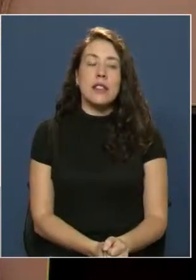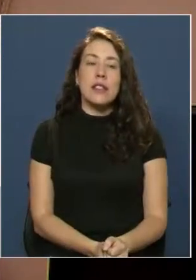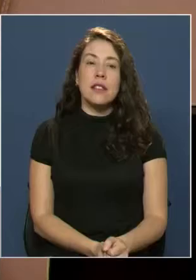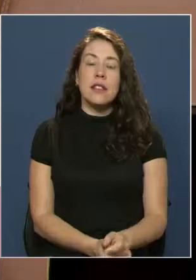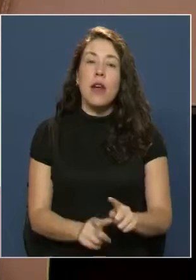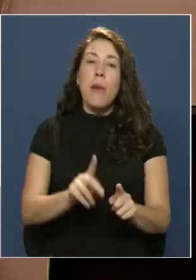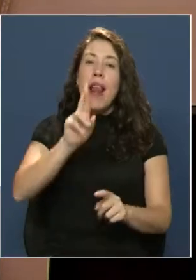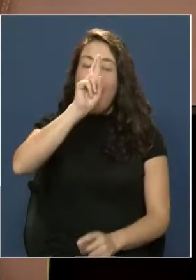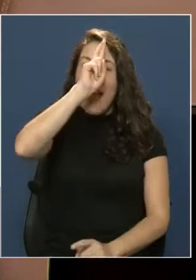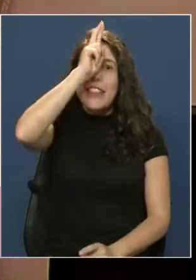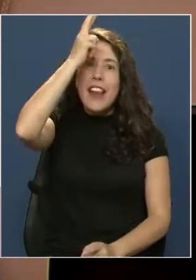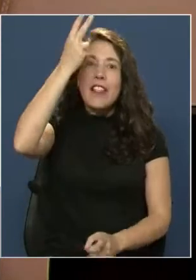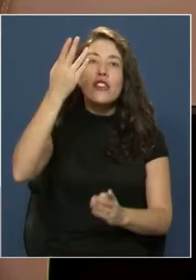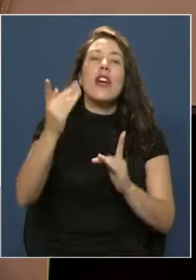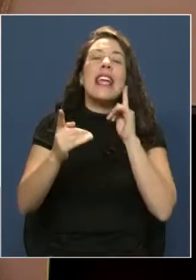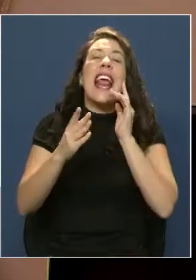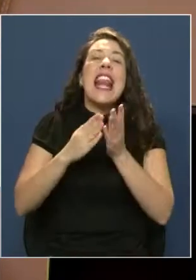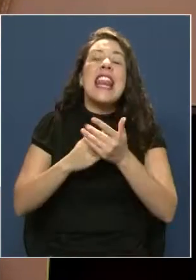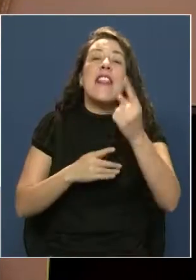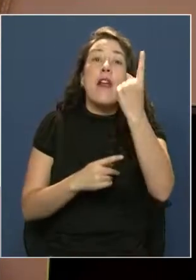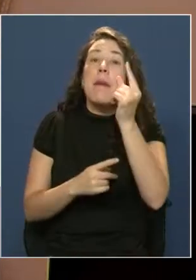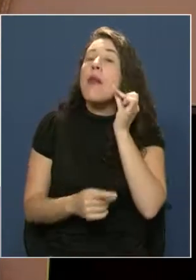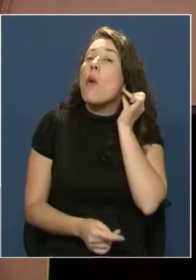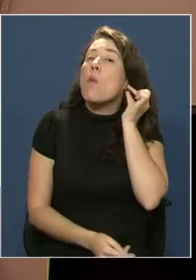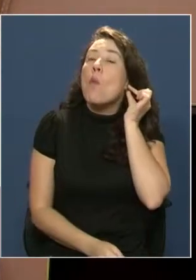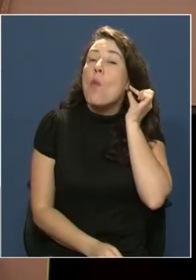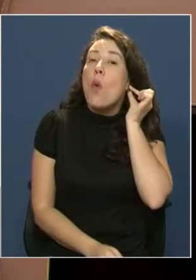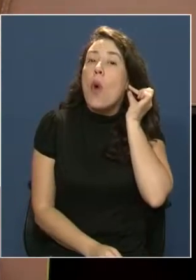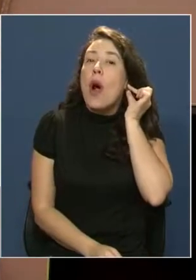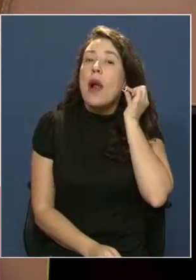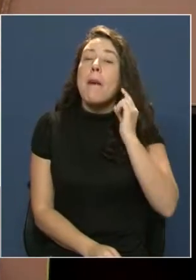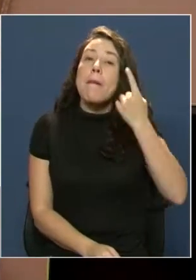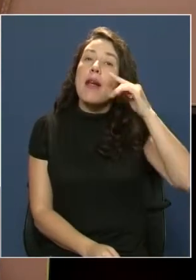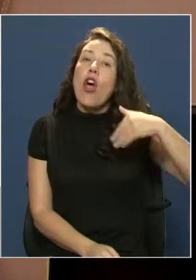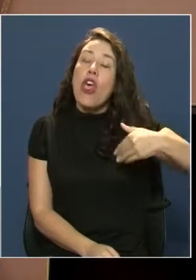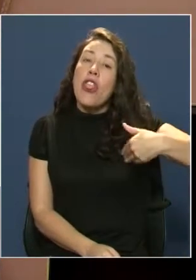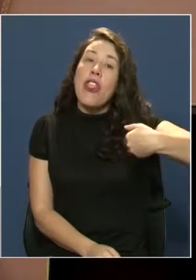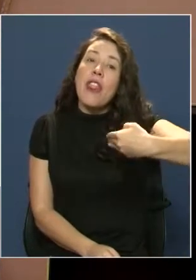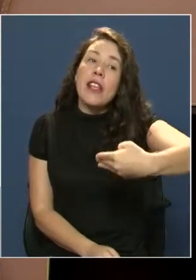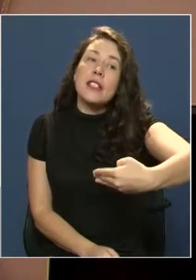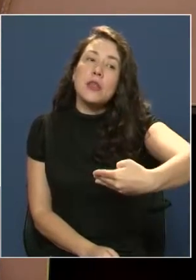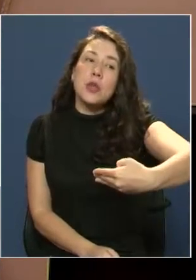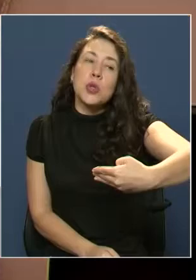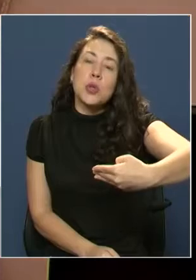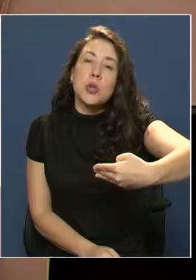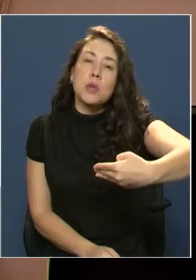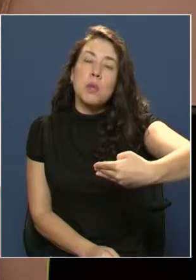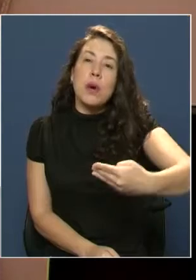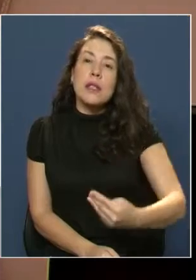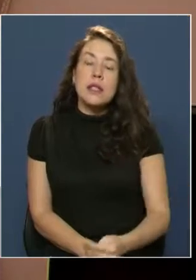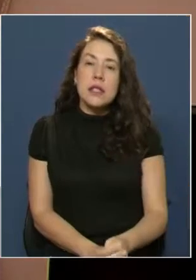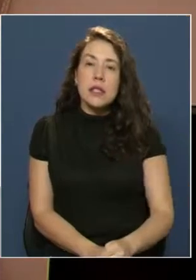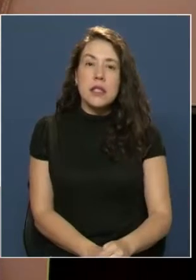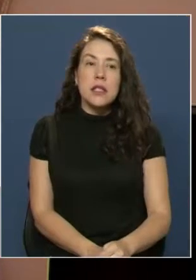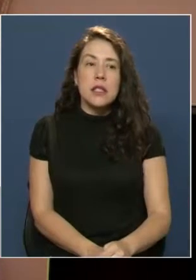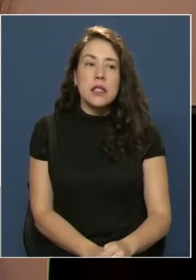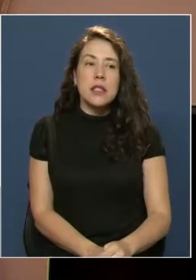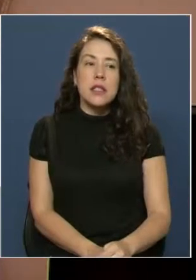que en un comienzo era liderado por mujeres, pero que posteriormente